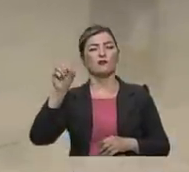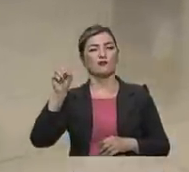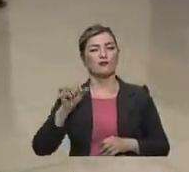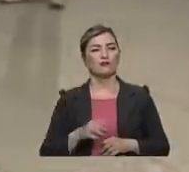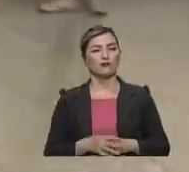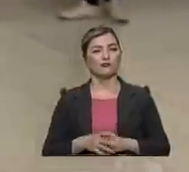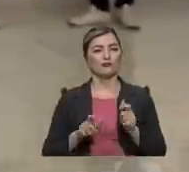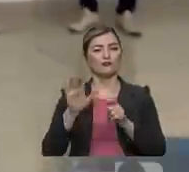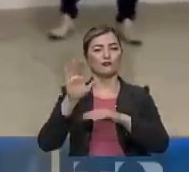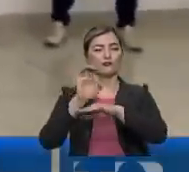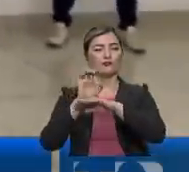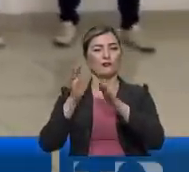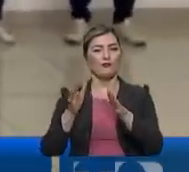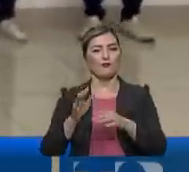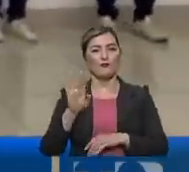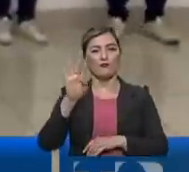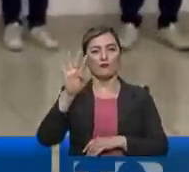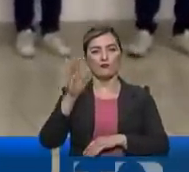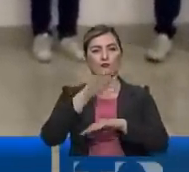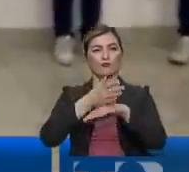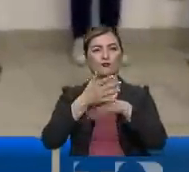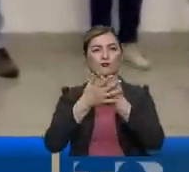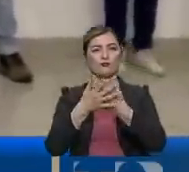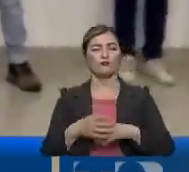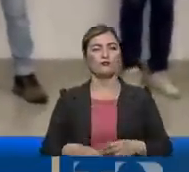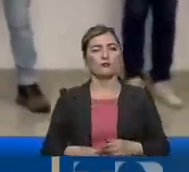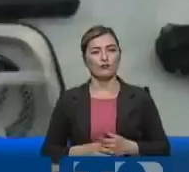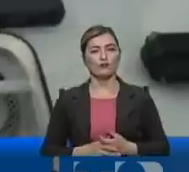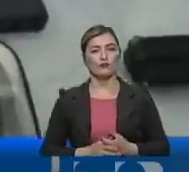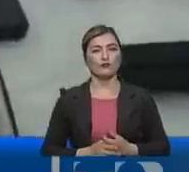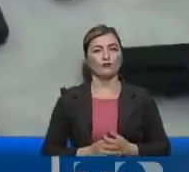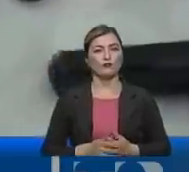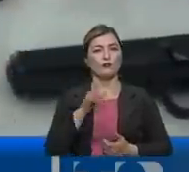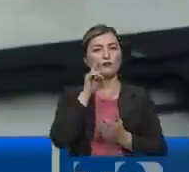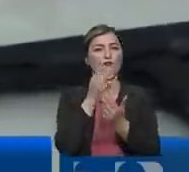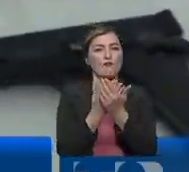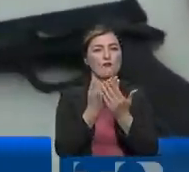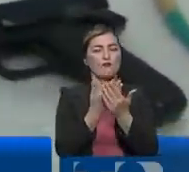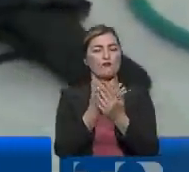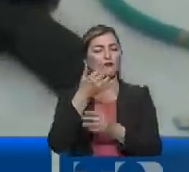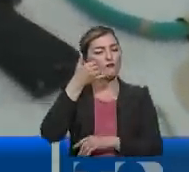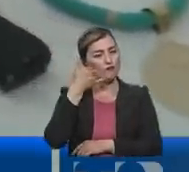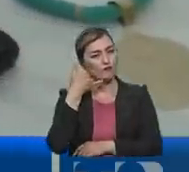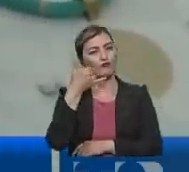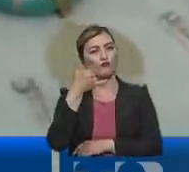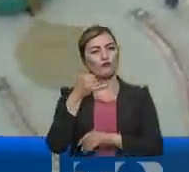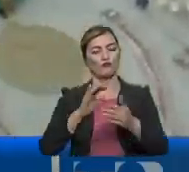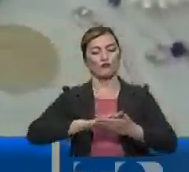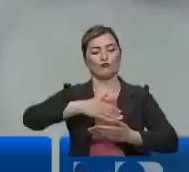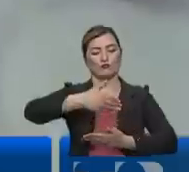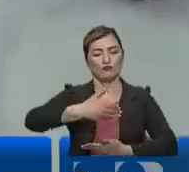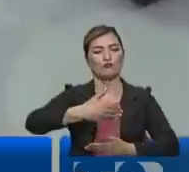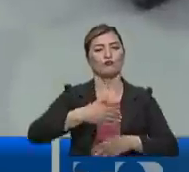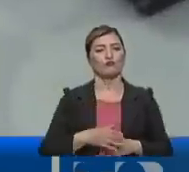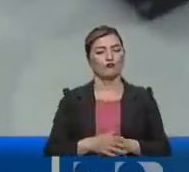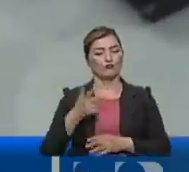Los 5 son ecuatorianos, 4 registran antecedentes penales. Como evidencia se decomisaron celulares, una computadora